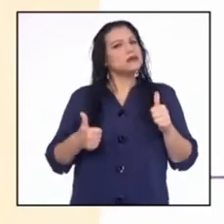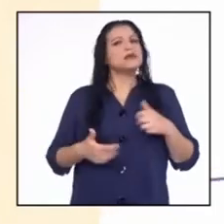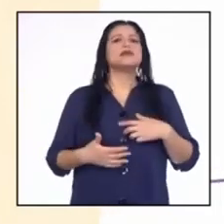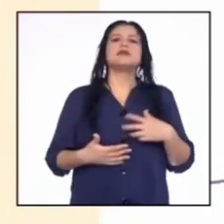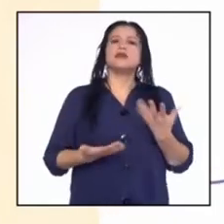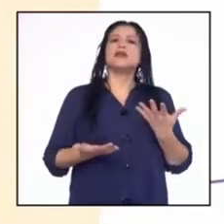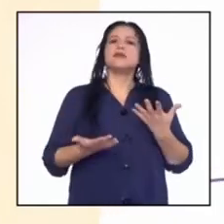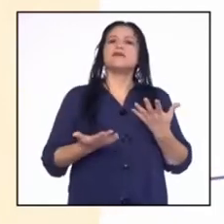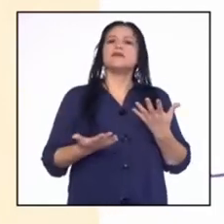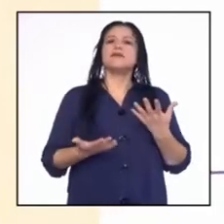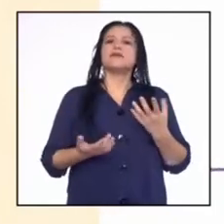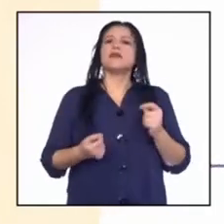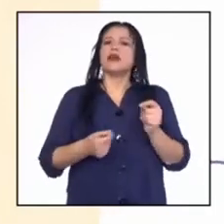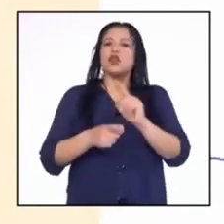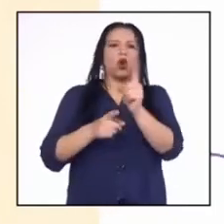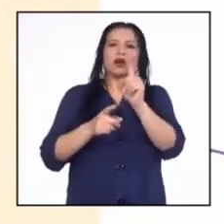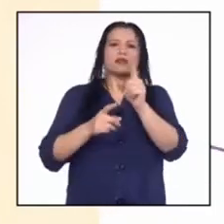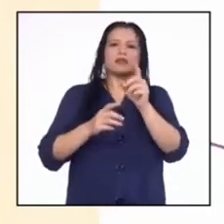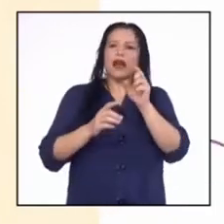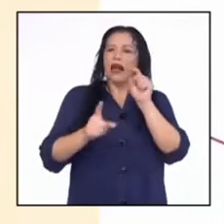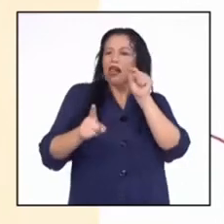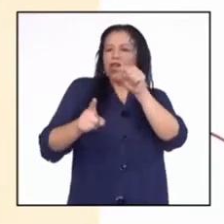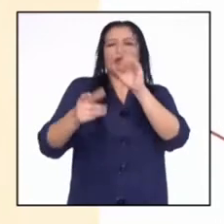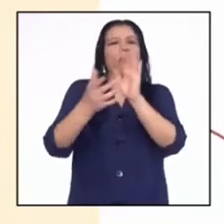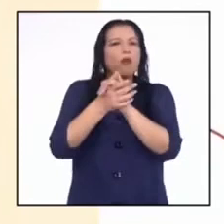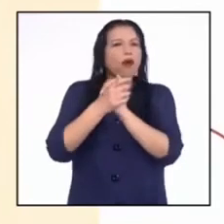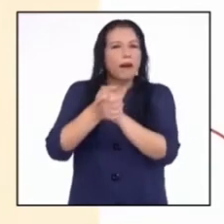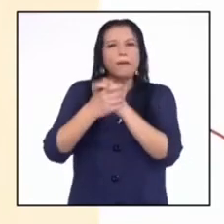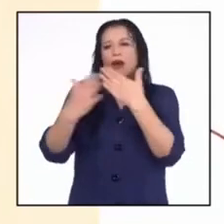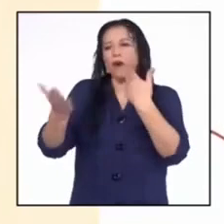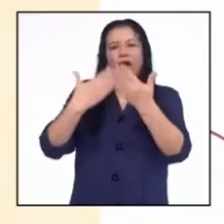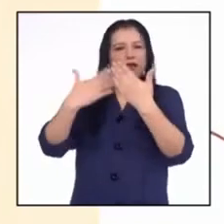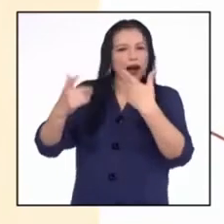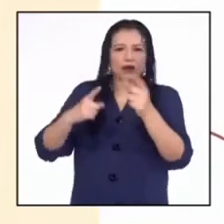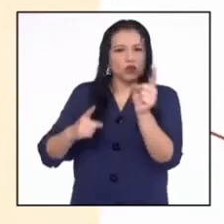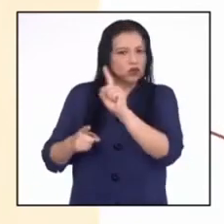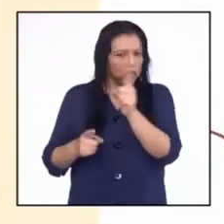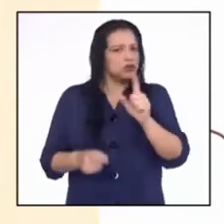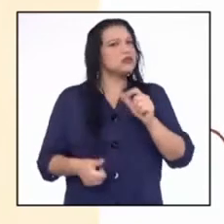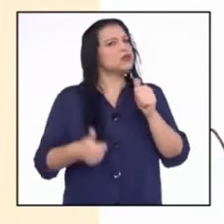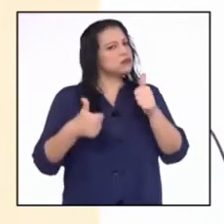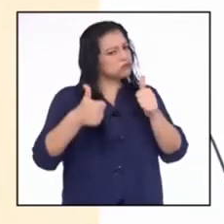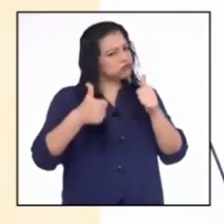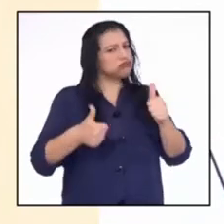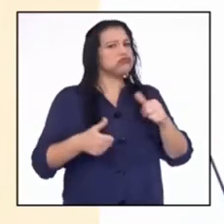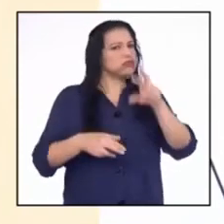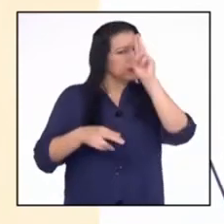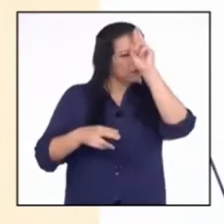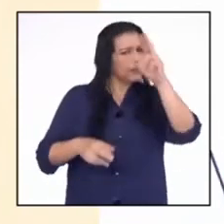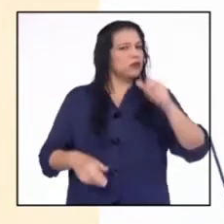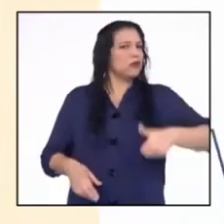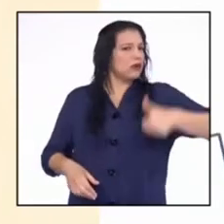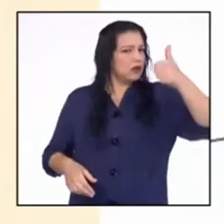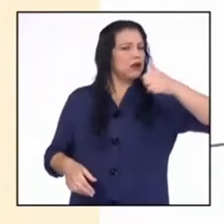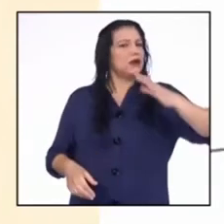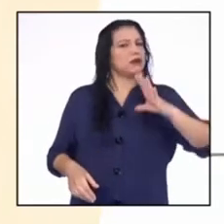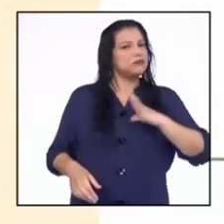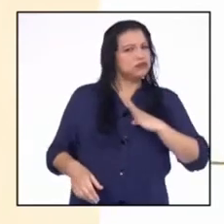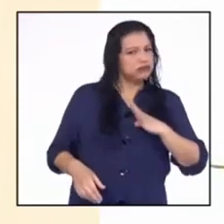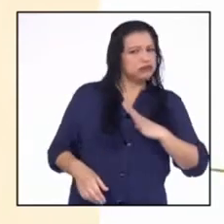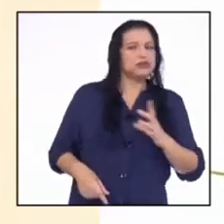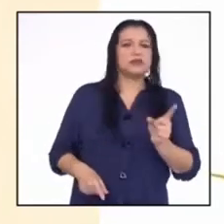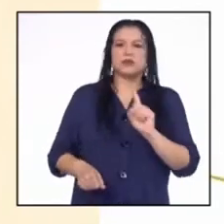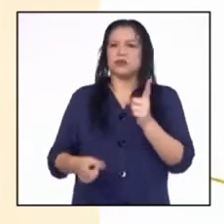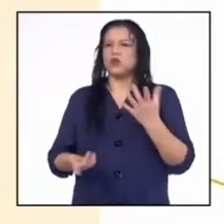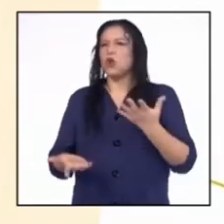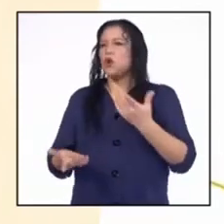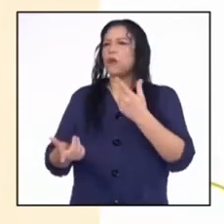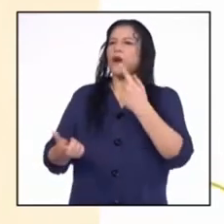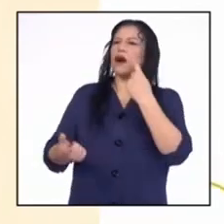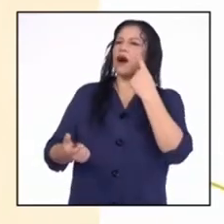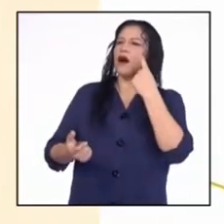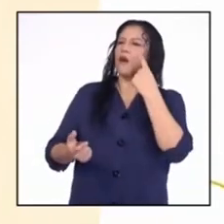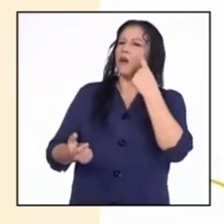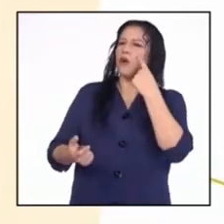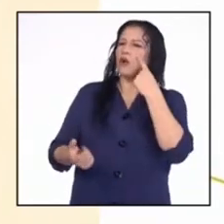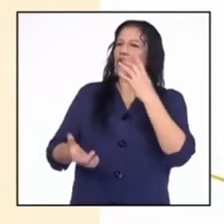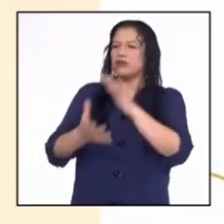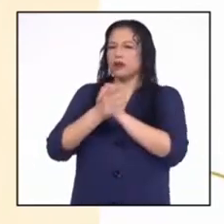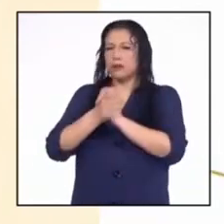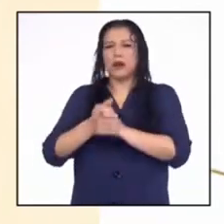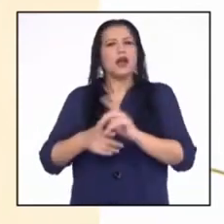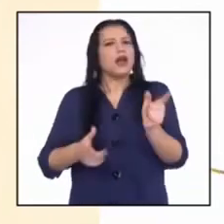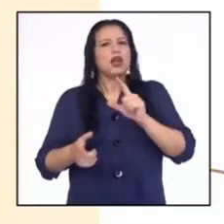escritura impersonal y no como si le estuviera escribiendo a alguien cercano o a quien conoce. No usar